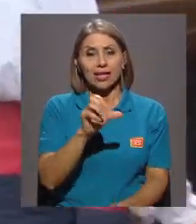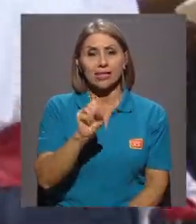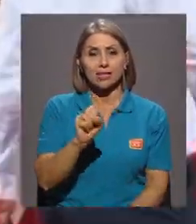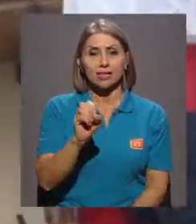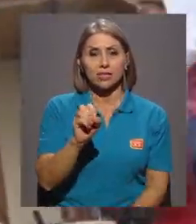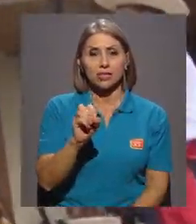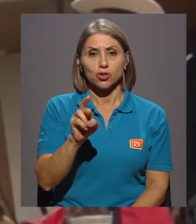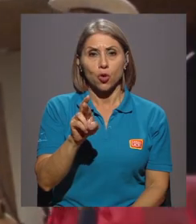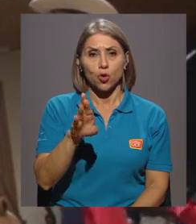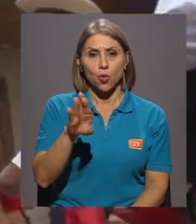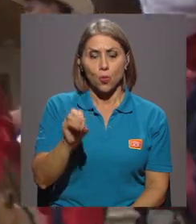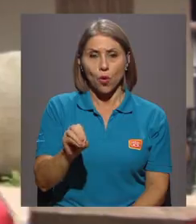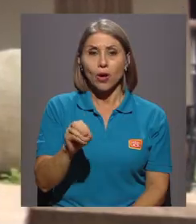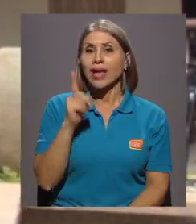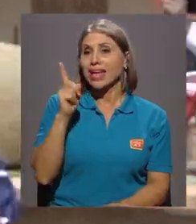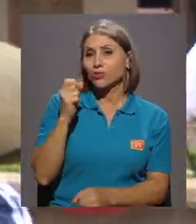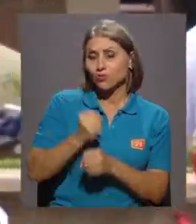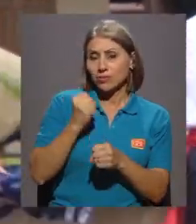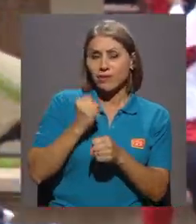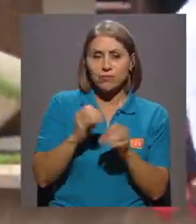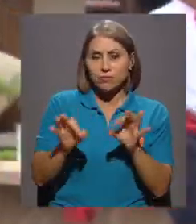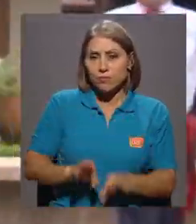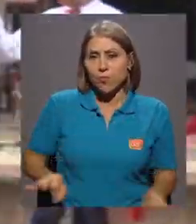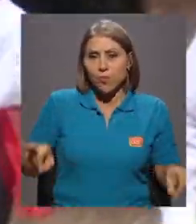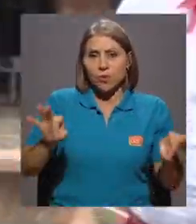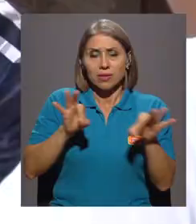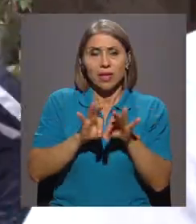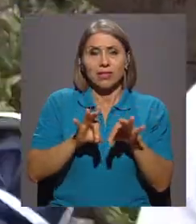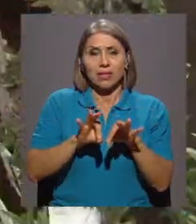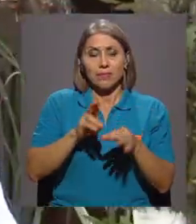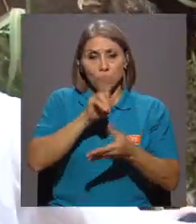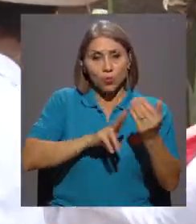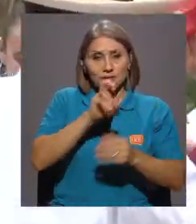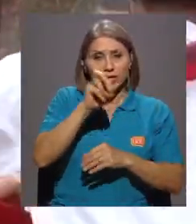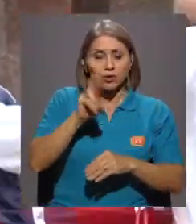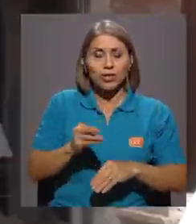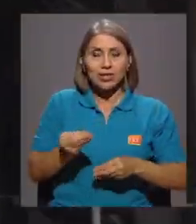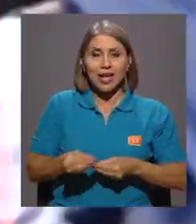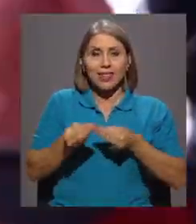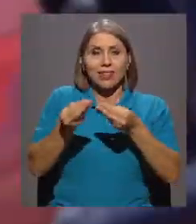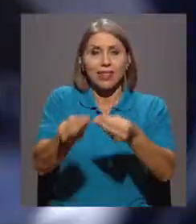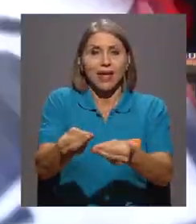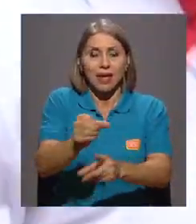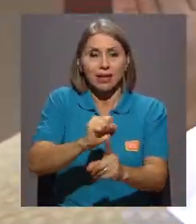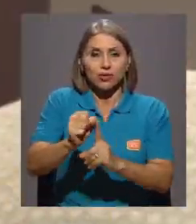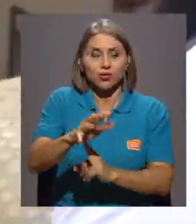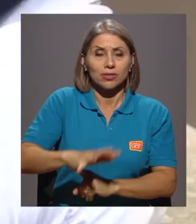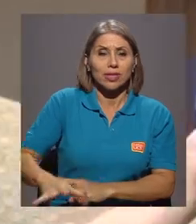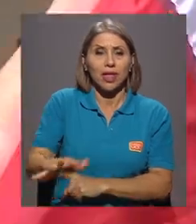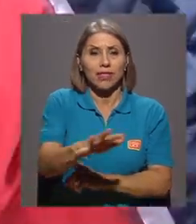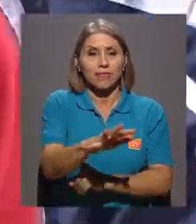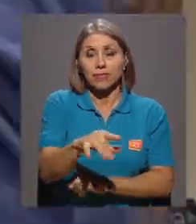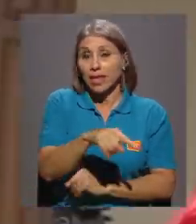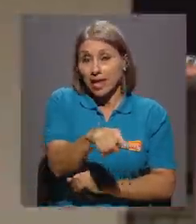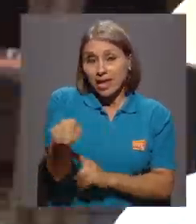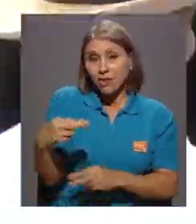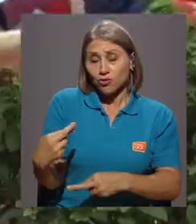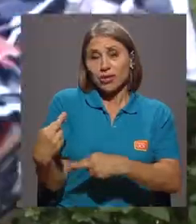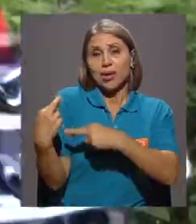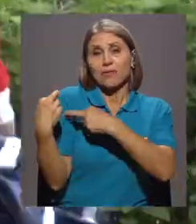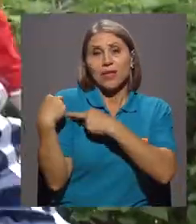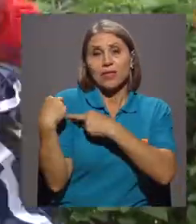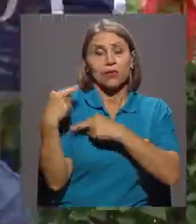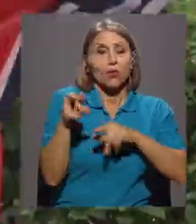es uno de los tantos aportes de la Universidad de Costa Rica a la sociedad costarricense. Se han encargado de transformar